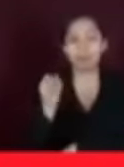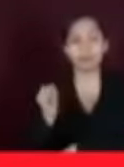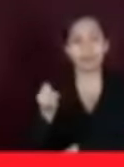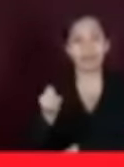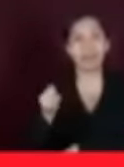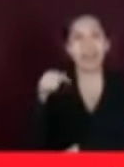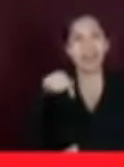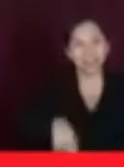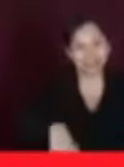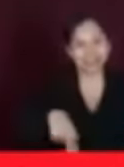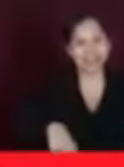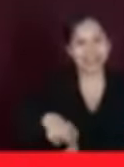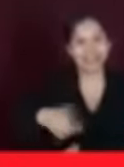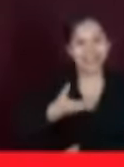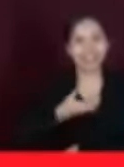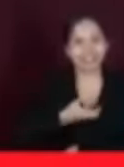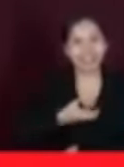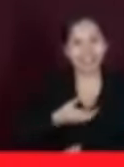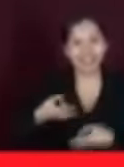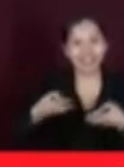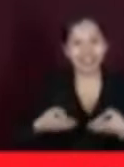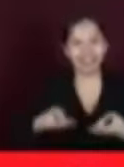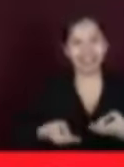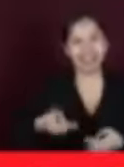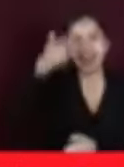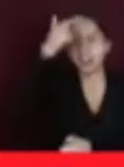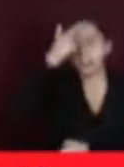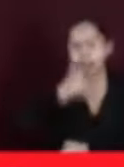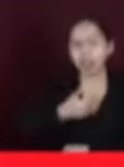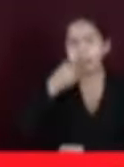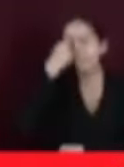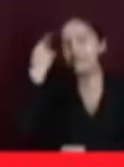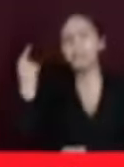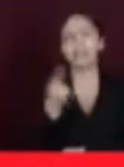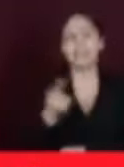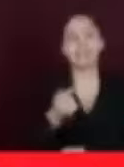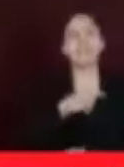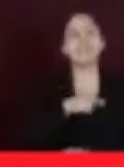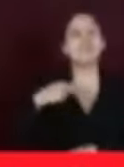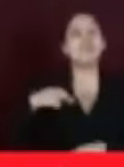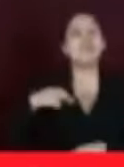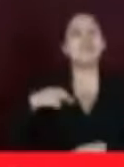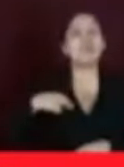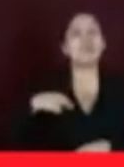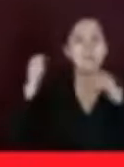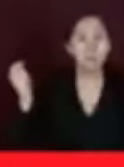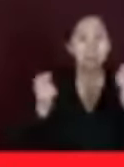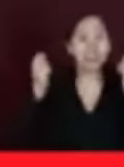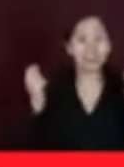la noche para festejar la victoria.